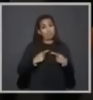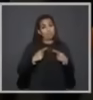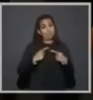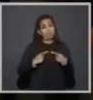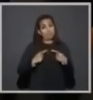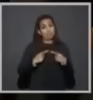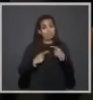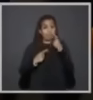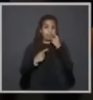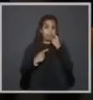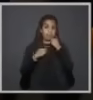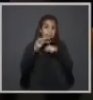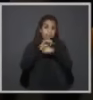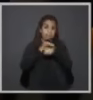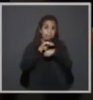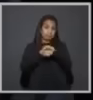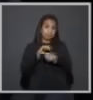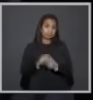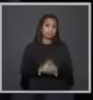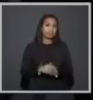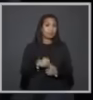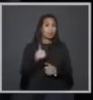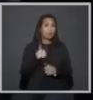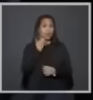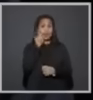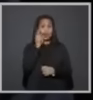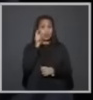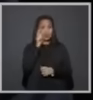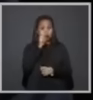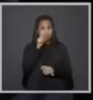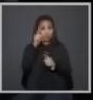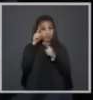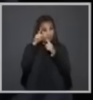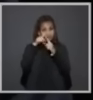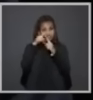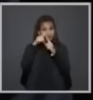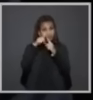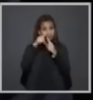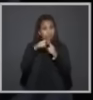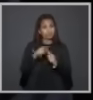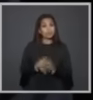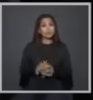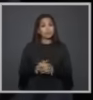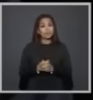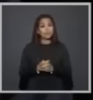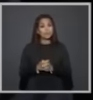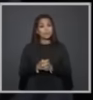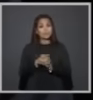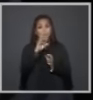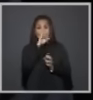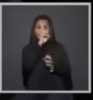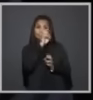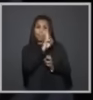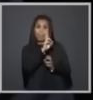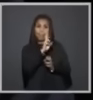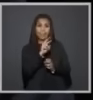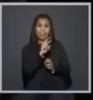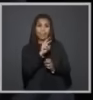Y yo les dejo de tarea, de manera pues muy respetuosa, que